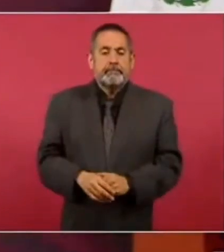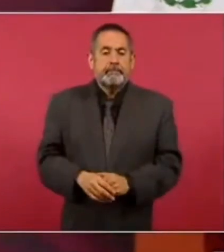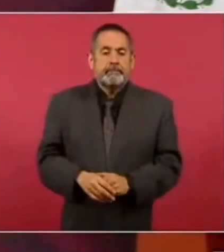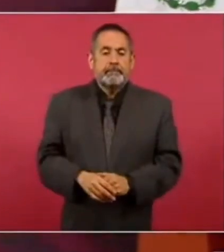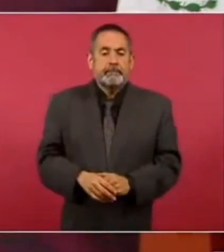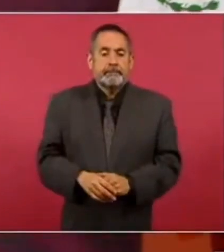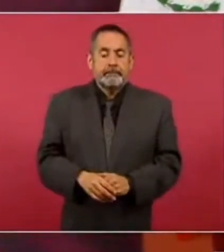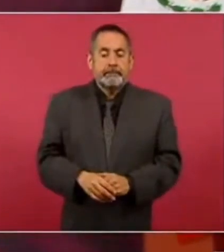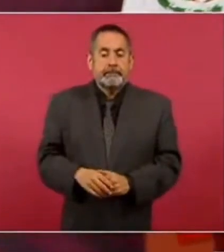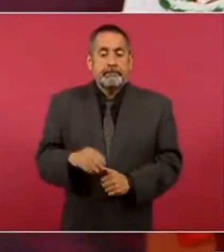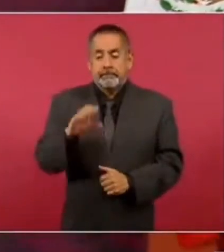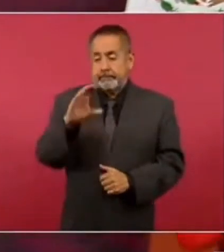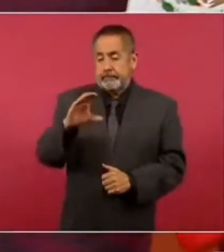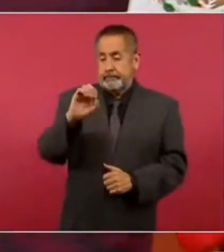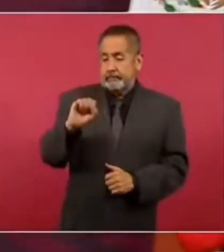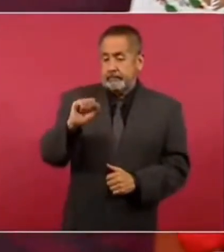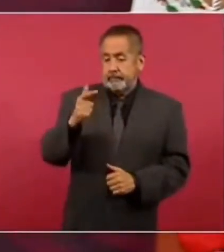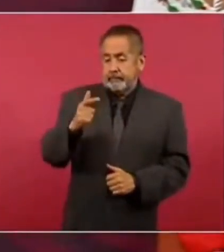Antes de Salinas,